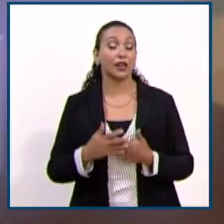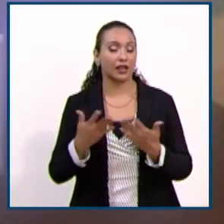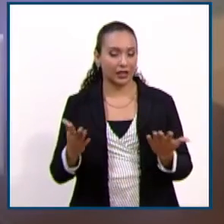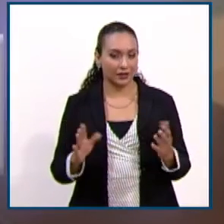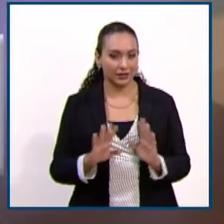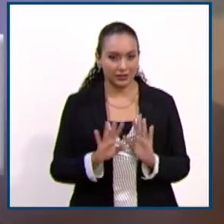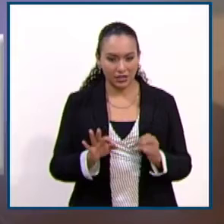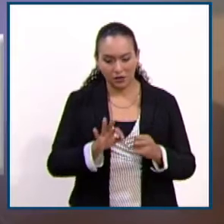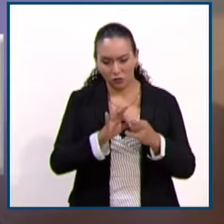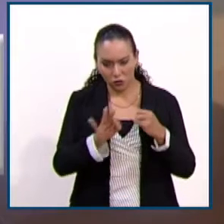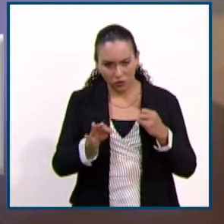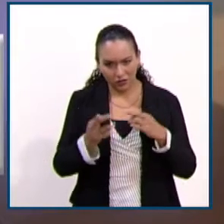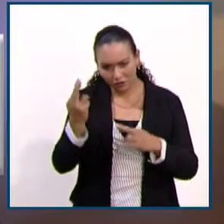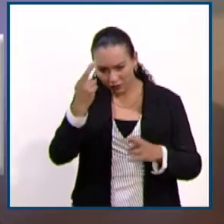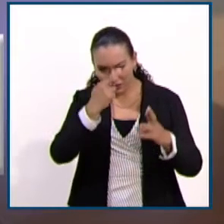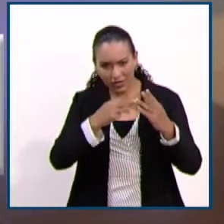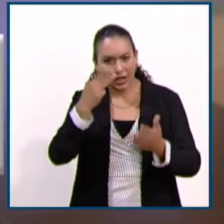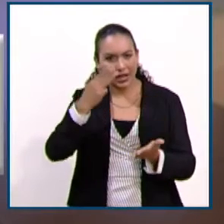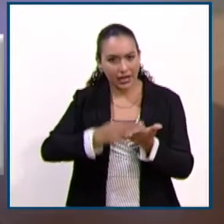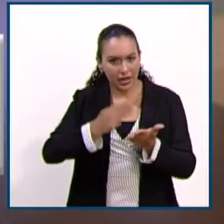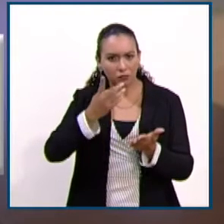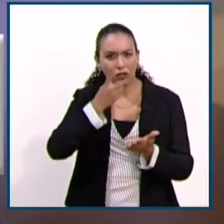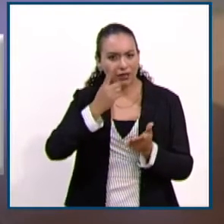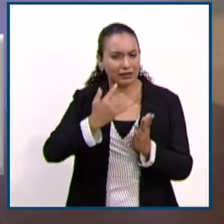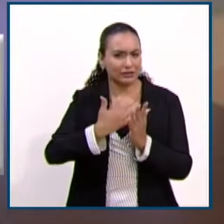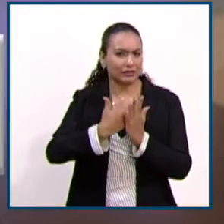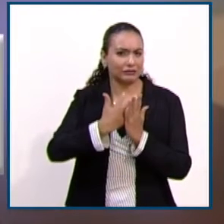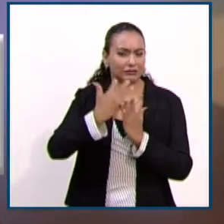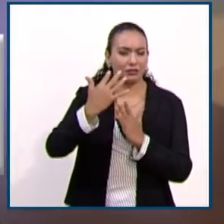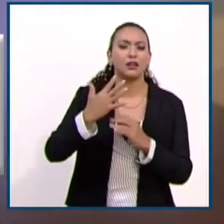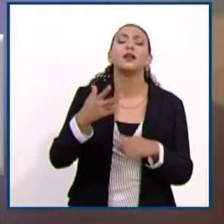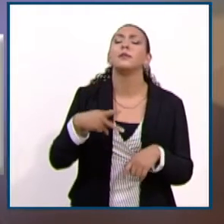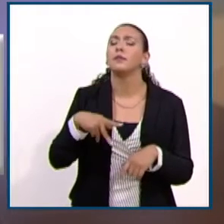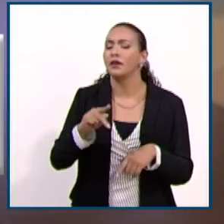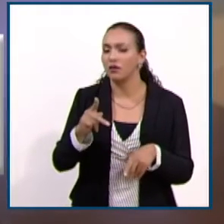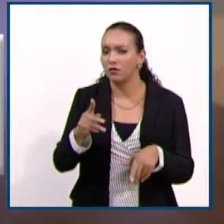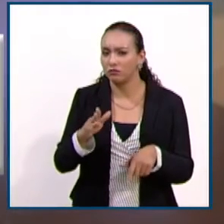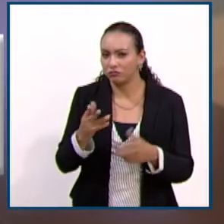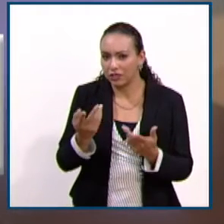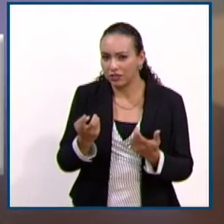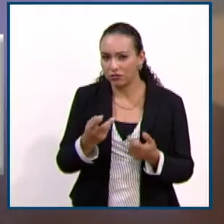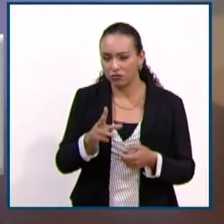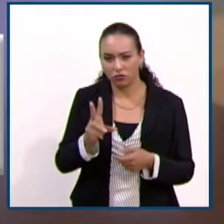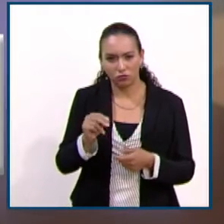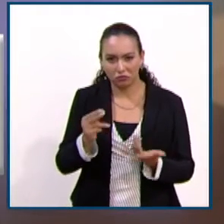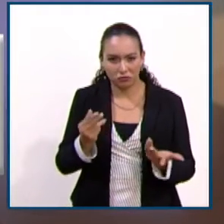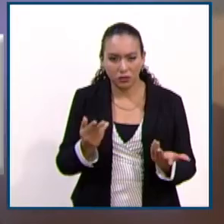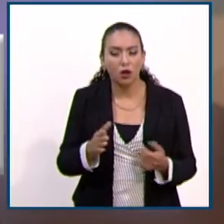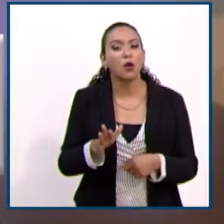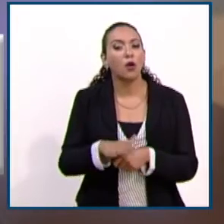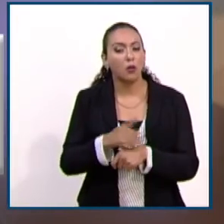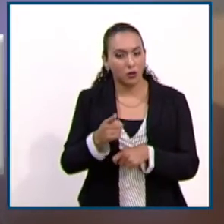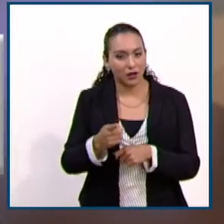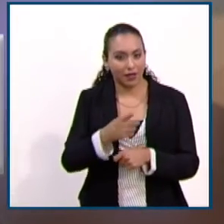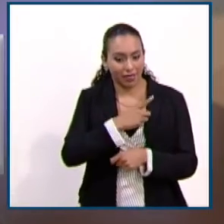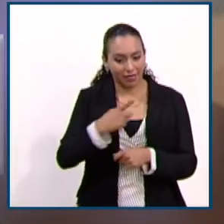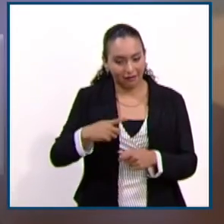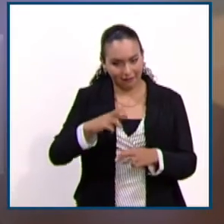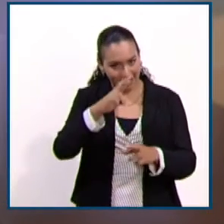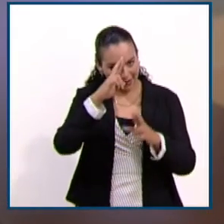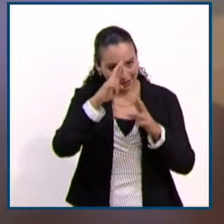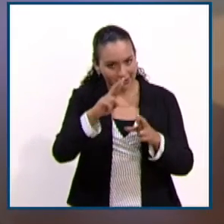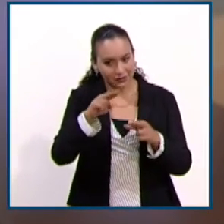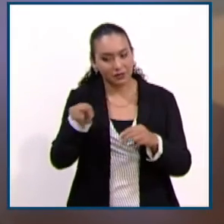Finalmente, el argumento de que la multa fue excesiva es inoperante por genérico, pues no combatieron frontalmente las razones que la